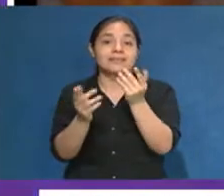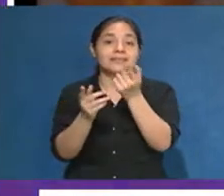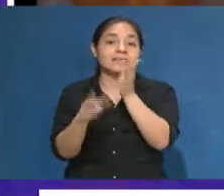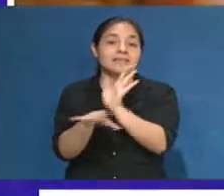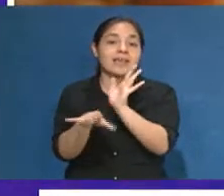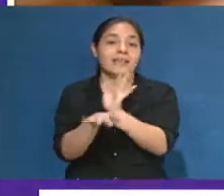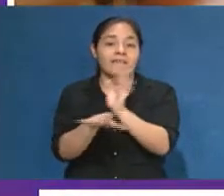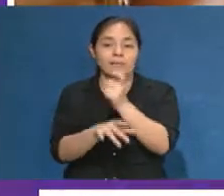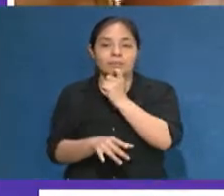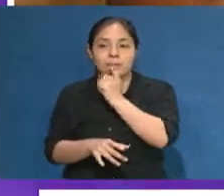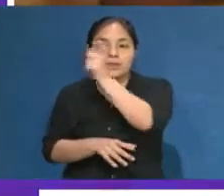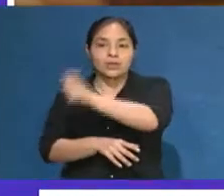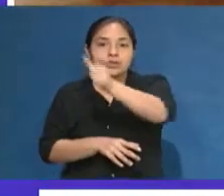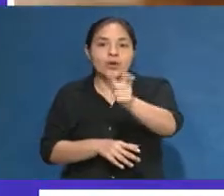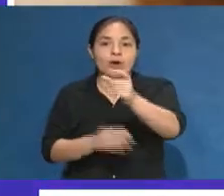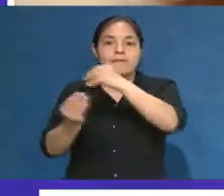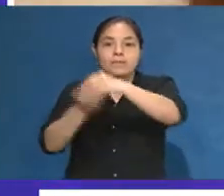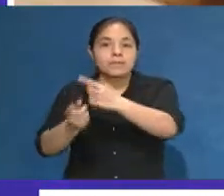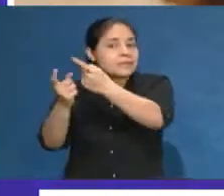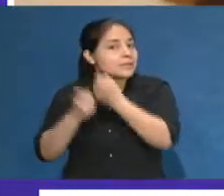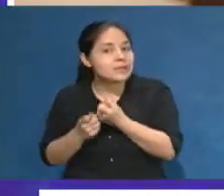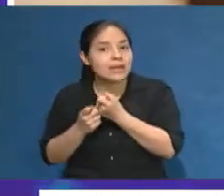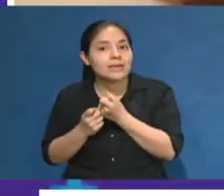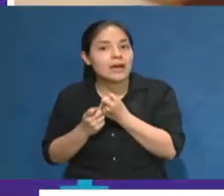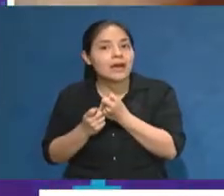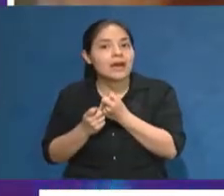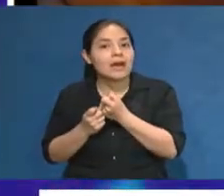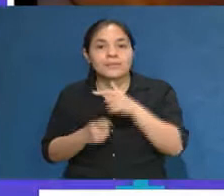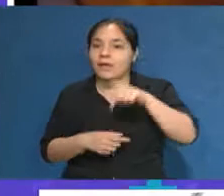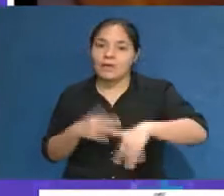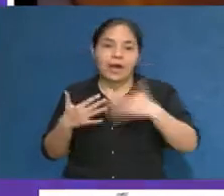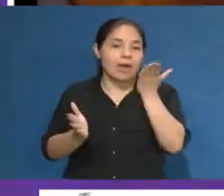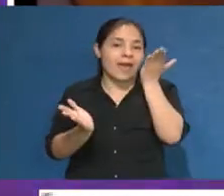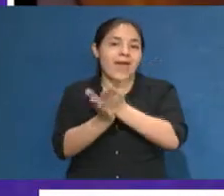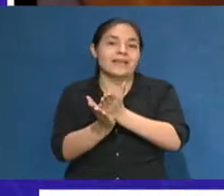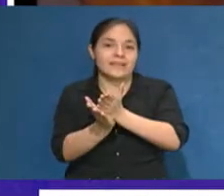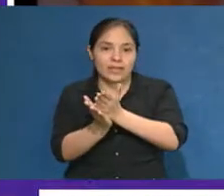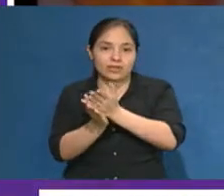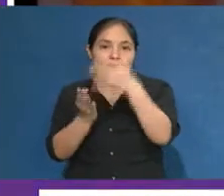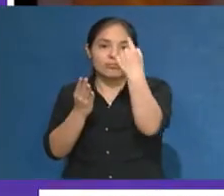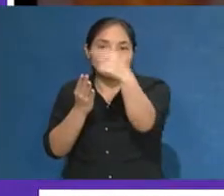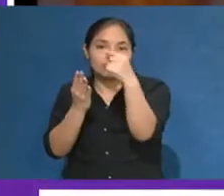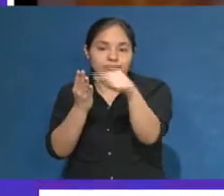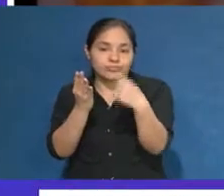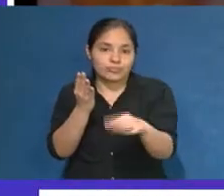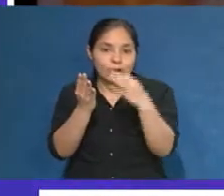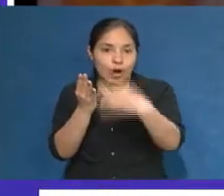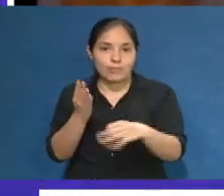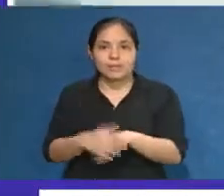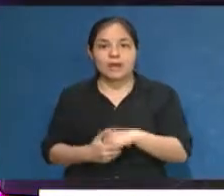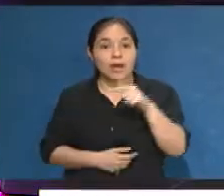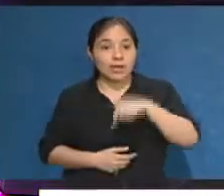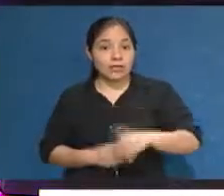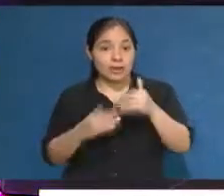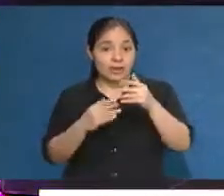necesitan. Por lo tanto se vuelven más estrictos con los requisitos que requieren para acceder a la tarifa social. Bueno, esto se suma, esto rige a